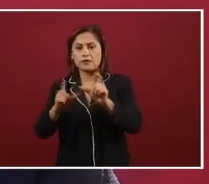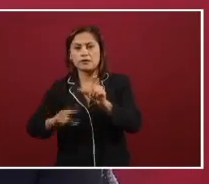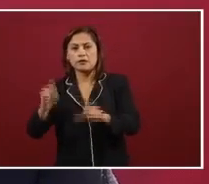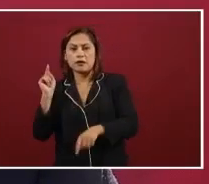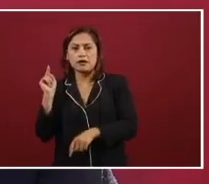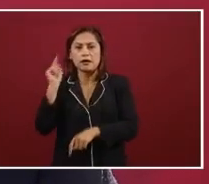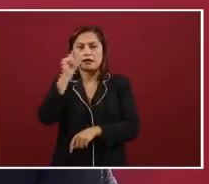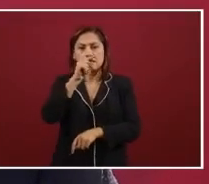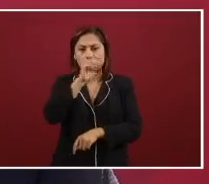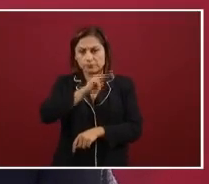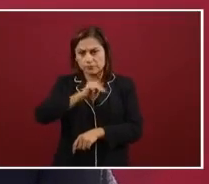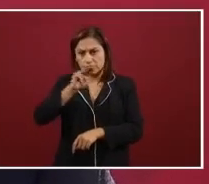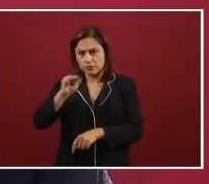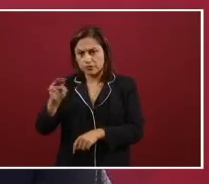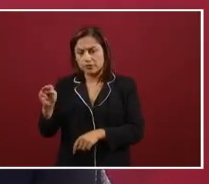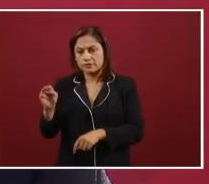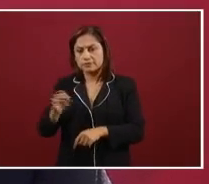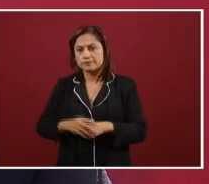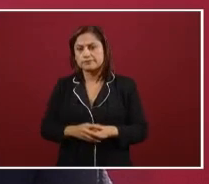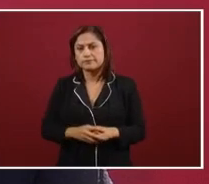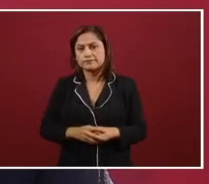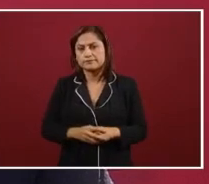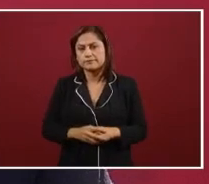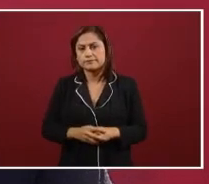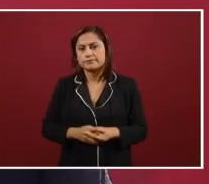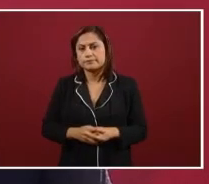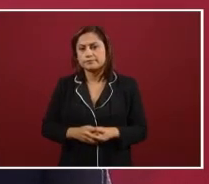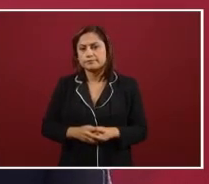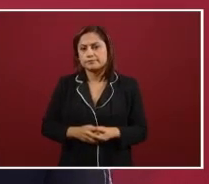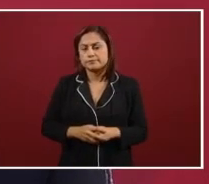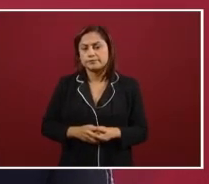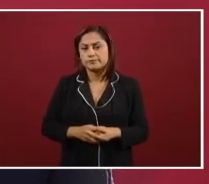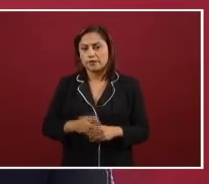Michoacán, ya se tienen